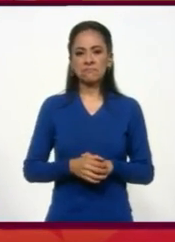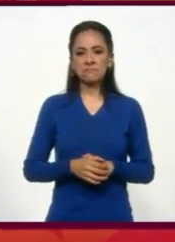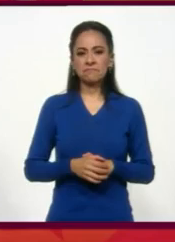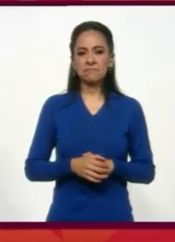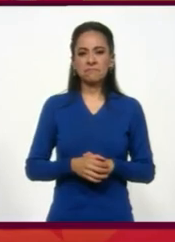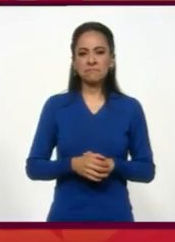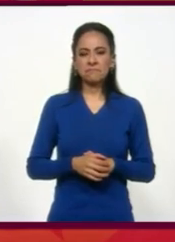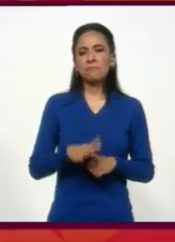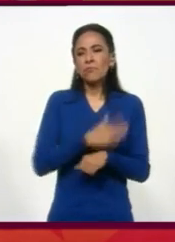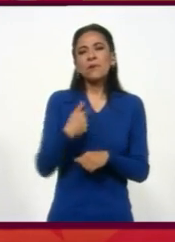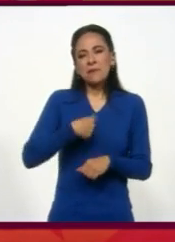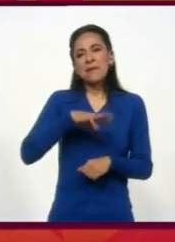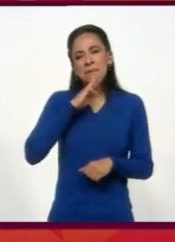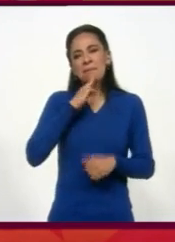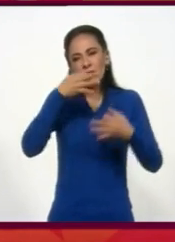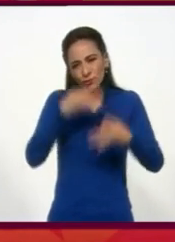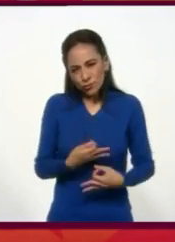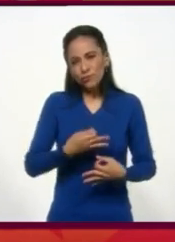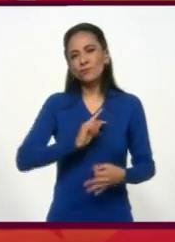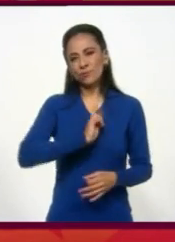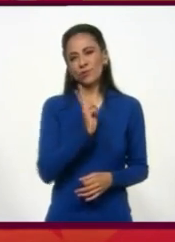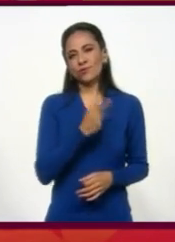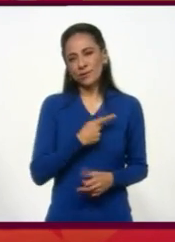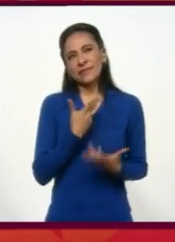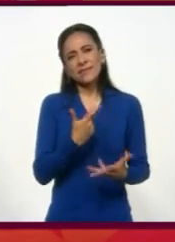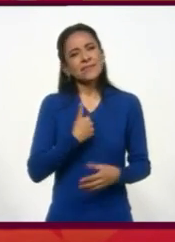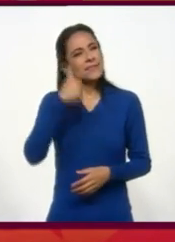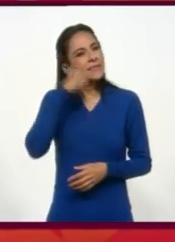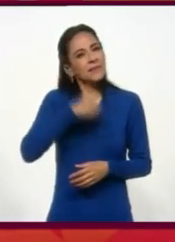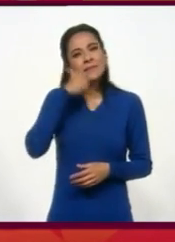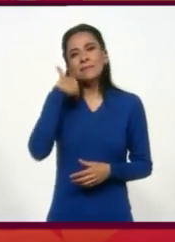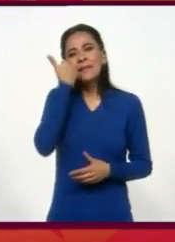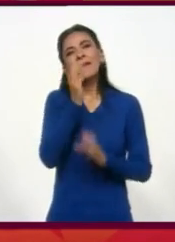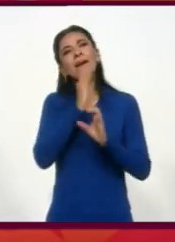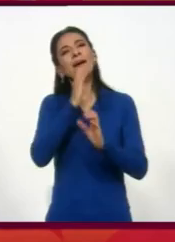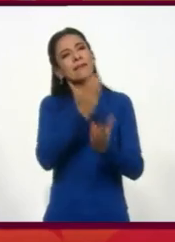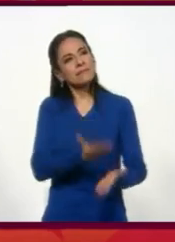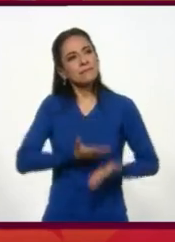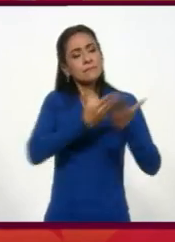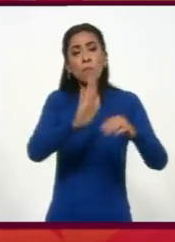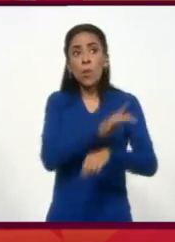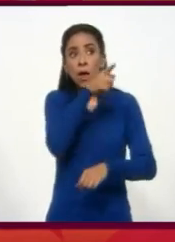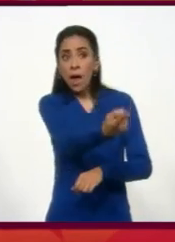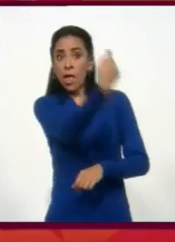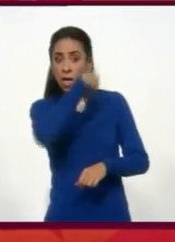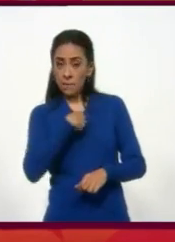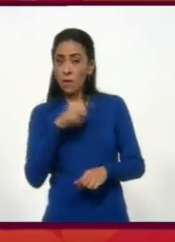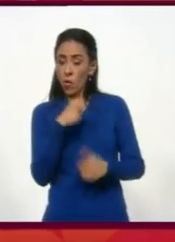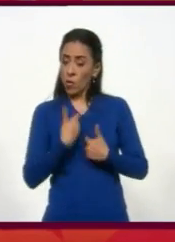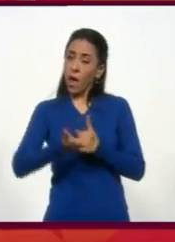y mi madre es portuguesa siempre trato de dedicarle algo ya que ella me introdujo a la ópera desde que tenía 10